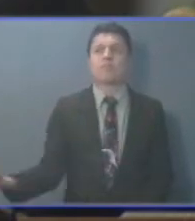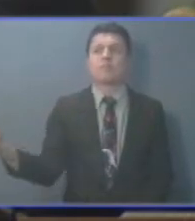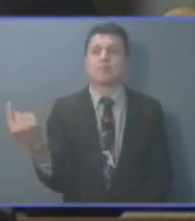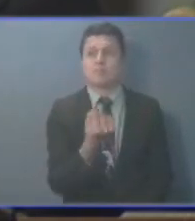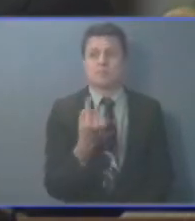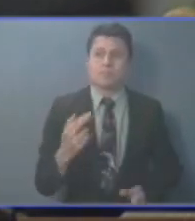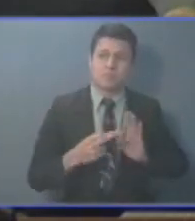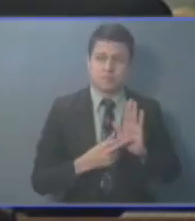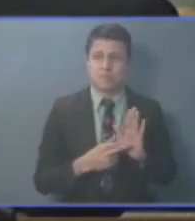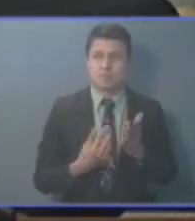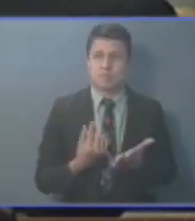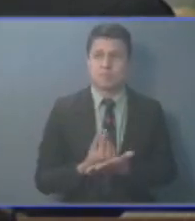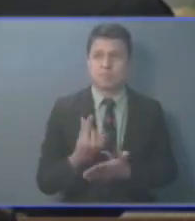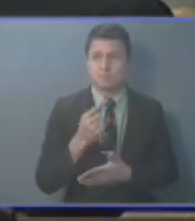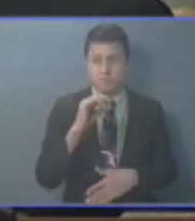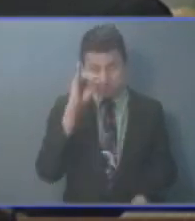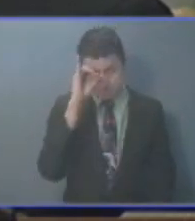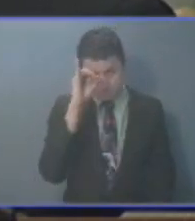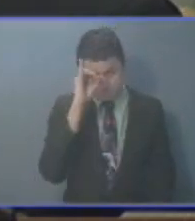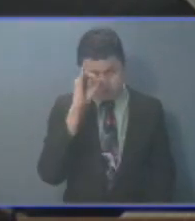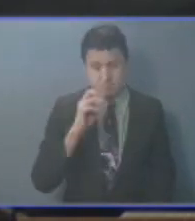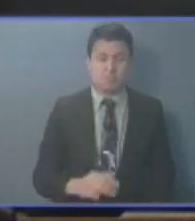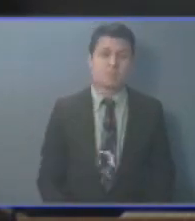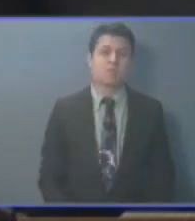representantes de la Universidad Centroamericana,